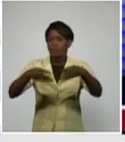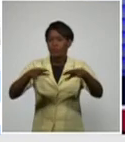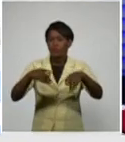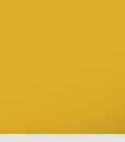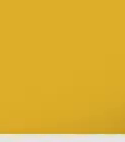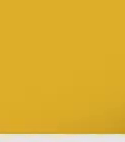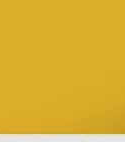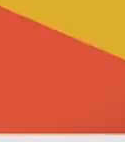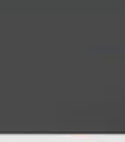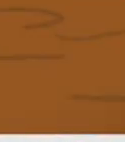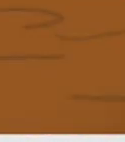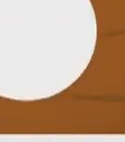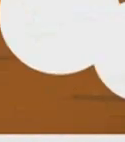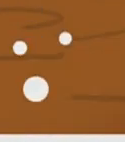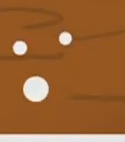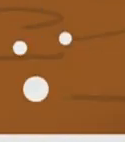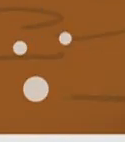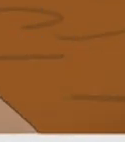mundo.